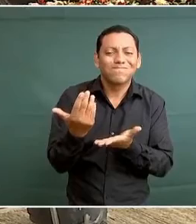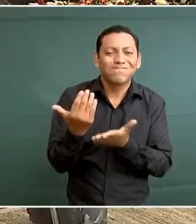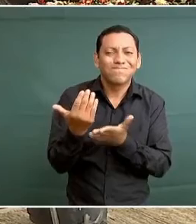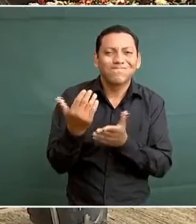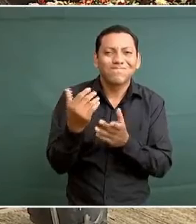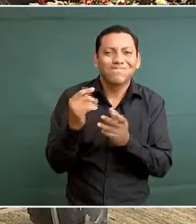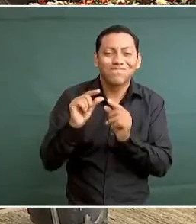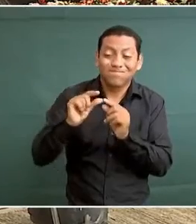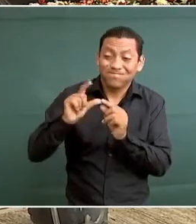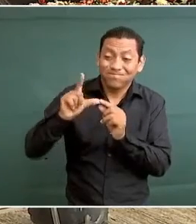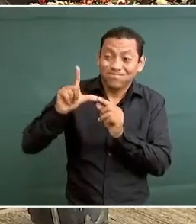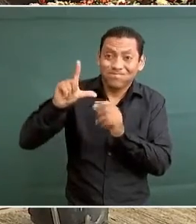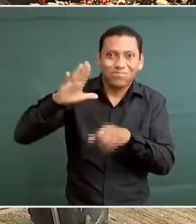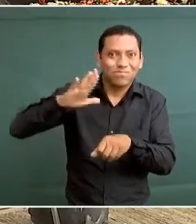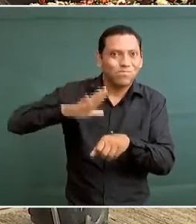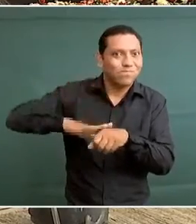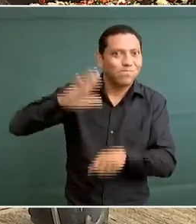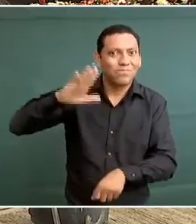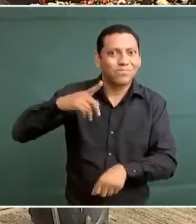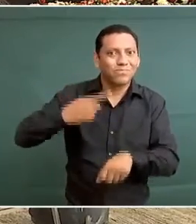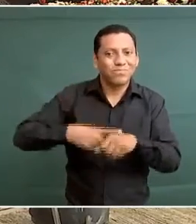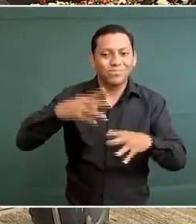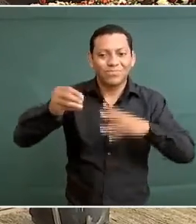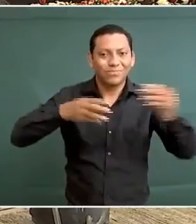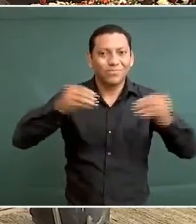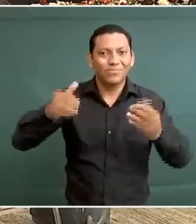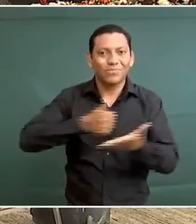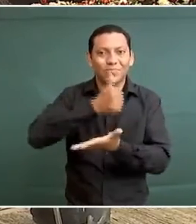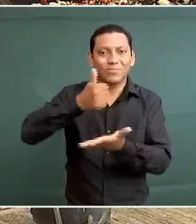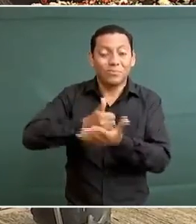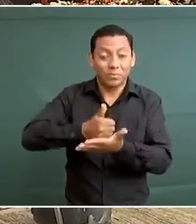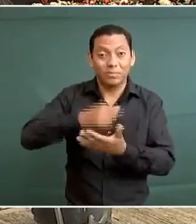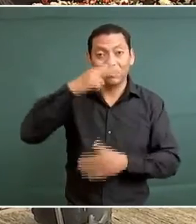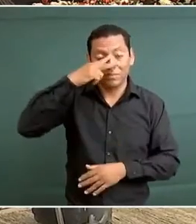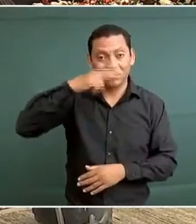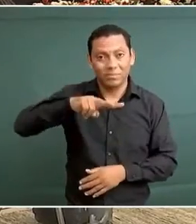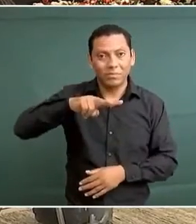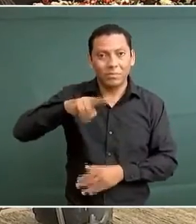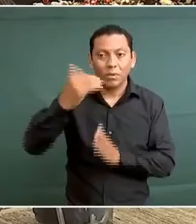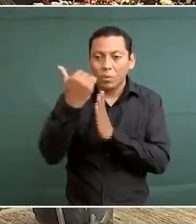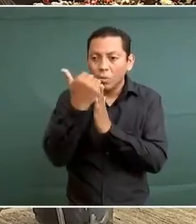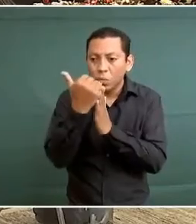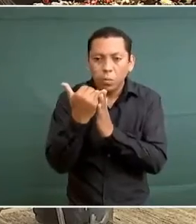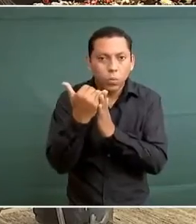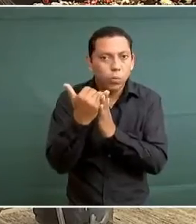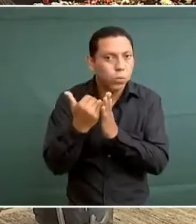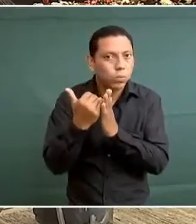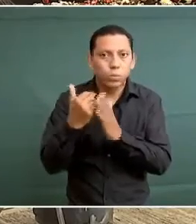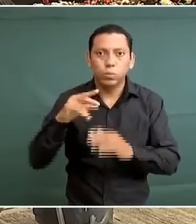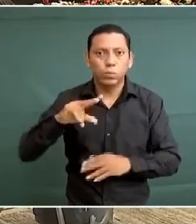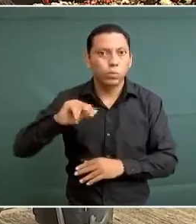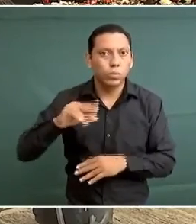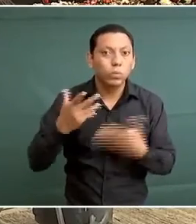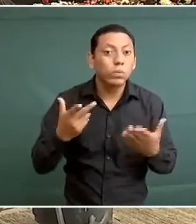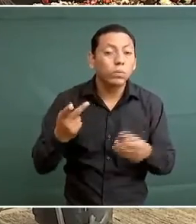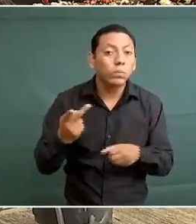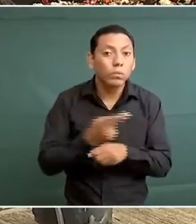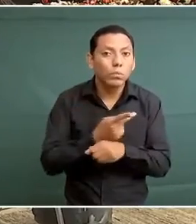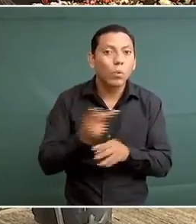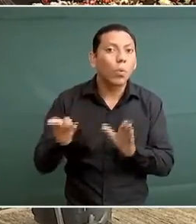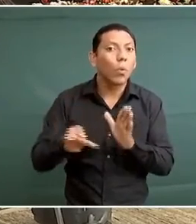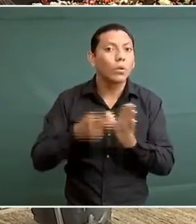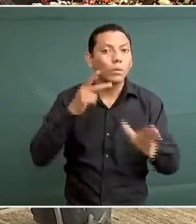la parte más alta de la pandemia en la Ciudad de México si no baja si no cede no se va a poder